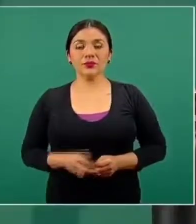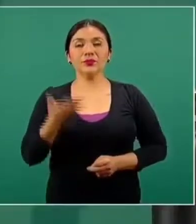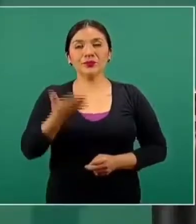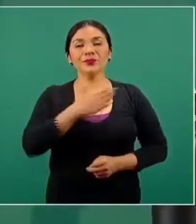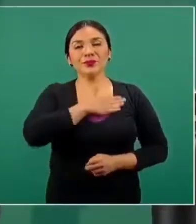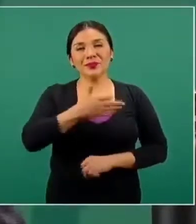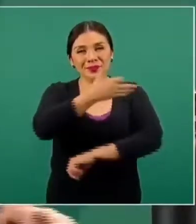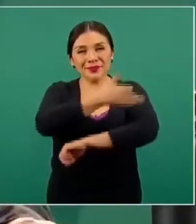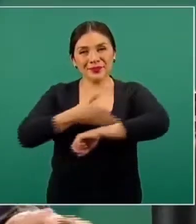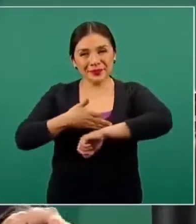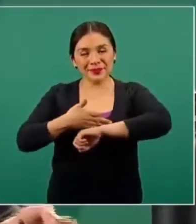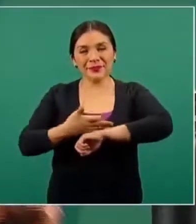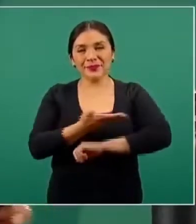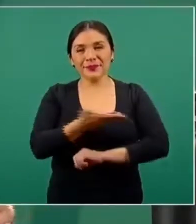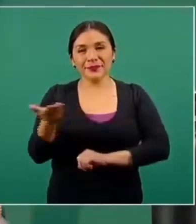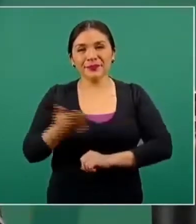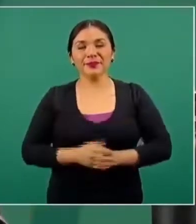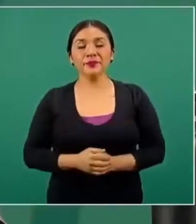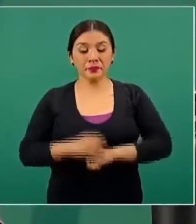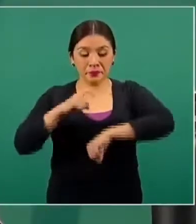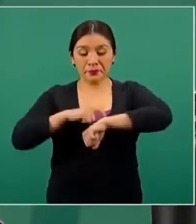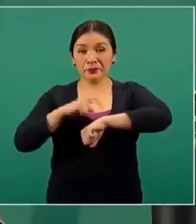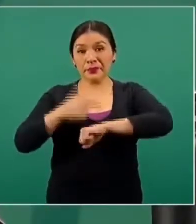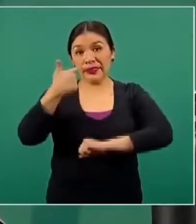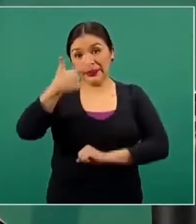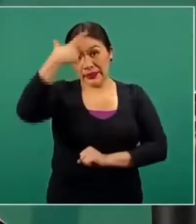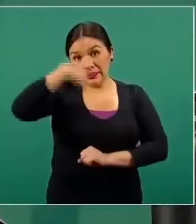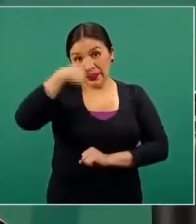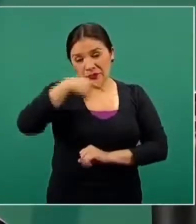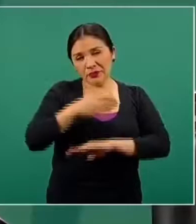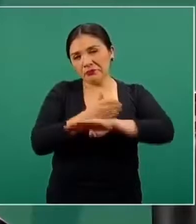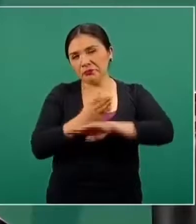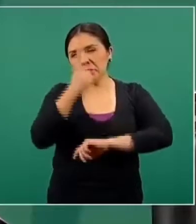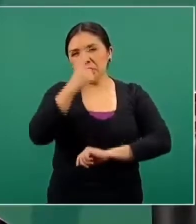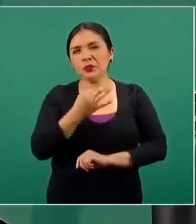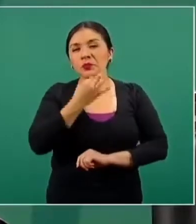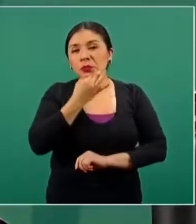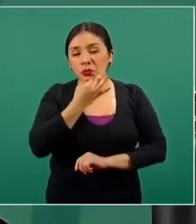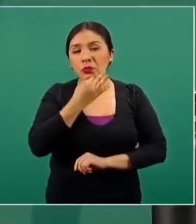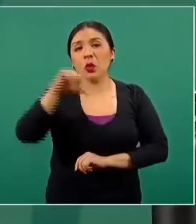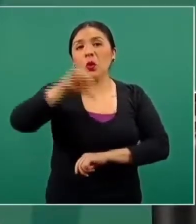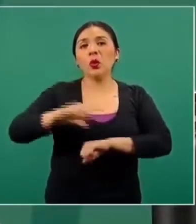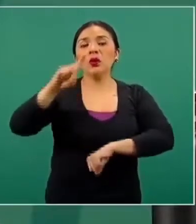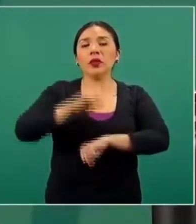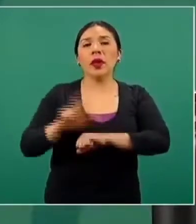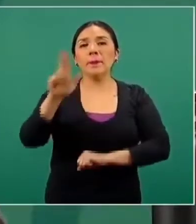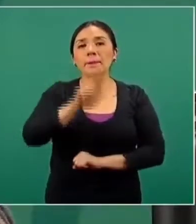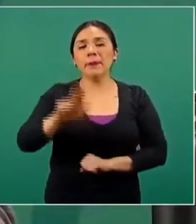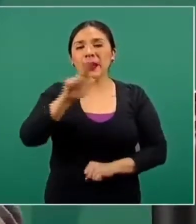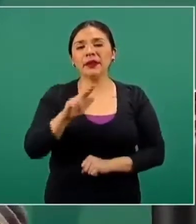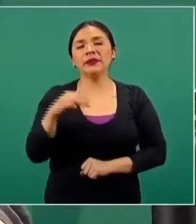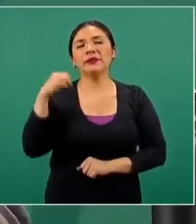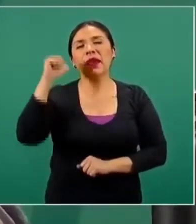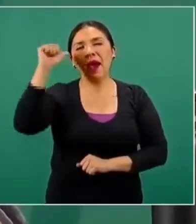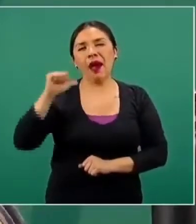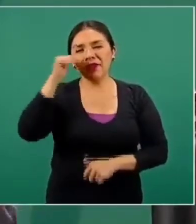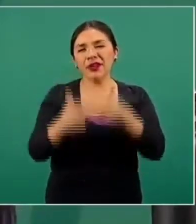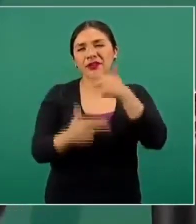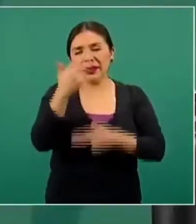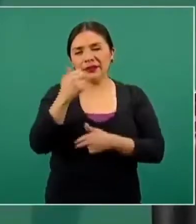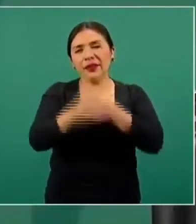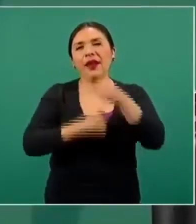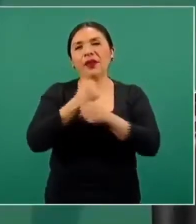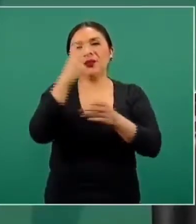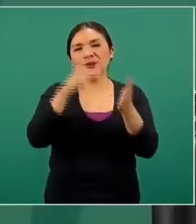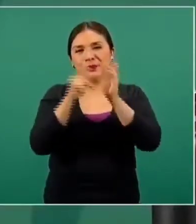Muy buenas tardes. Son las 19:01 del martes 13 de abril de